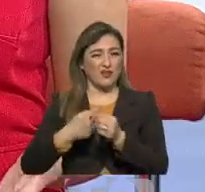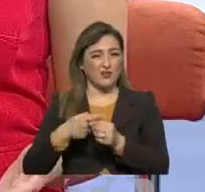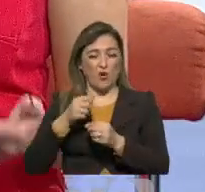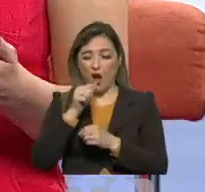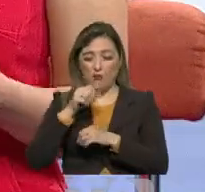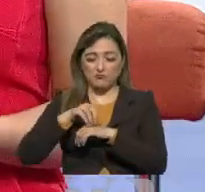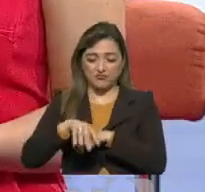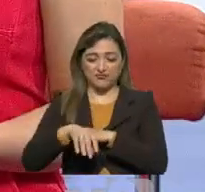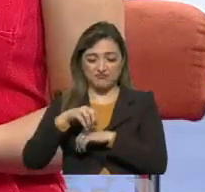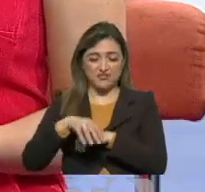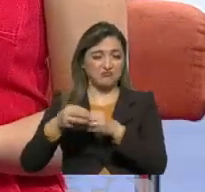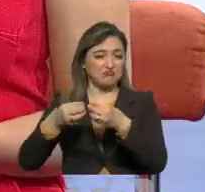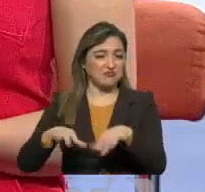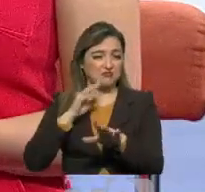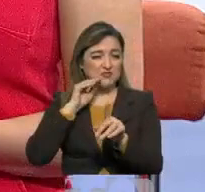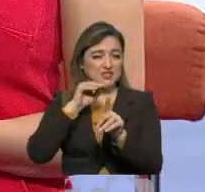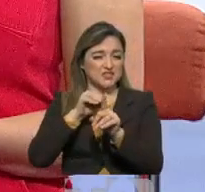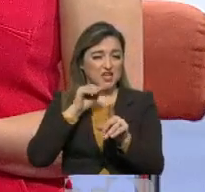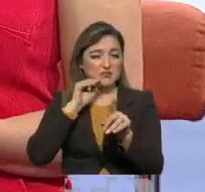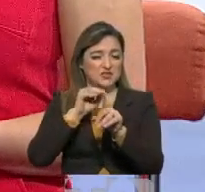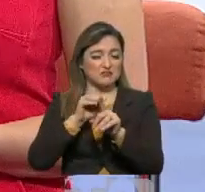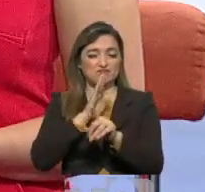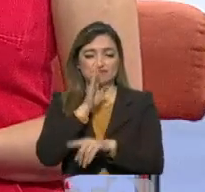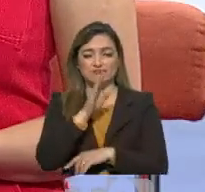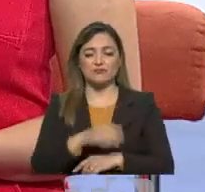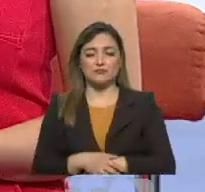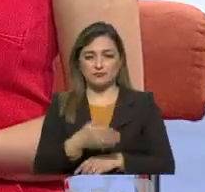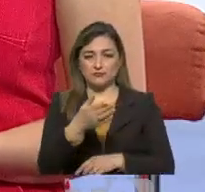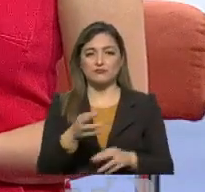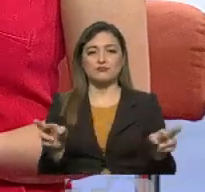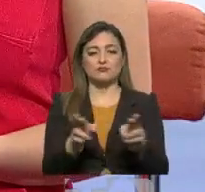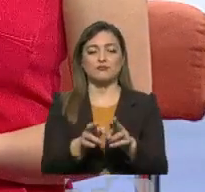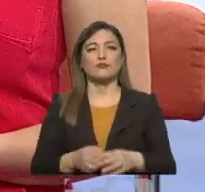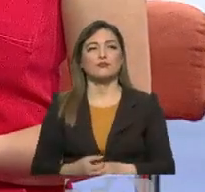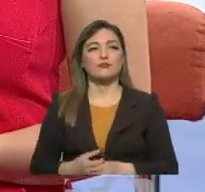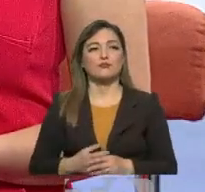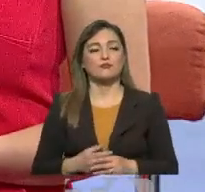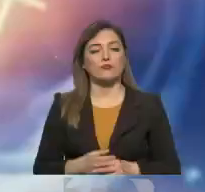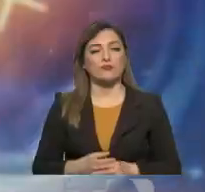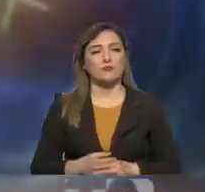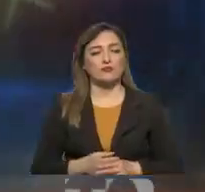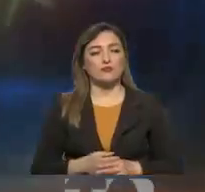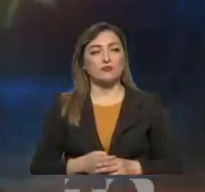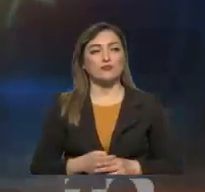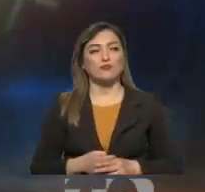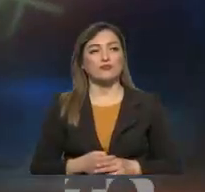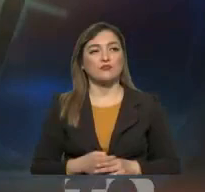capital son mensajes recurrentes que llegan a nuestras líneas de contacto. A continuación, les presentamos un resumen.